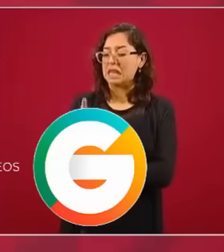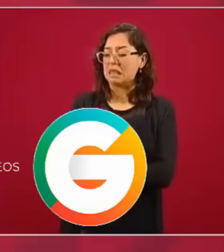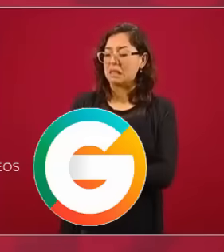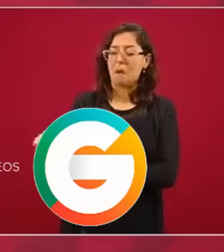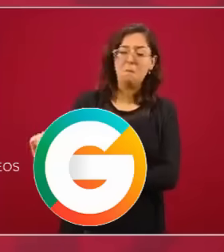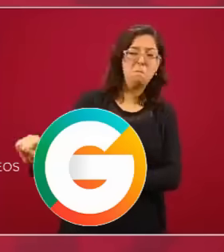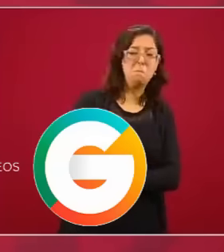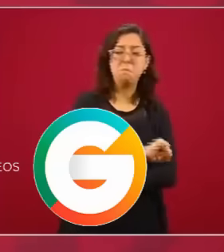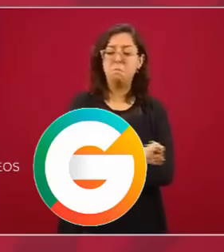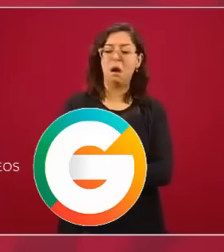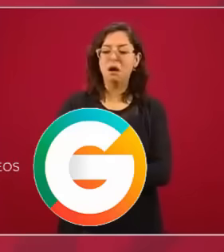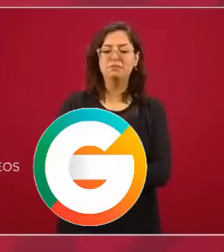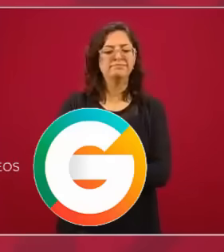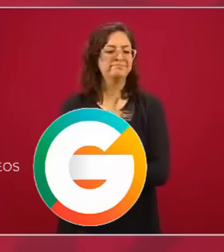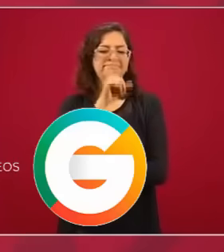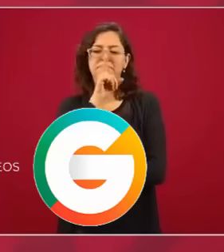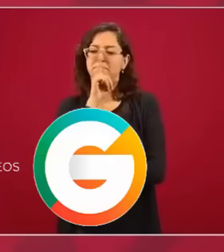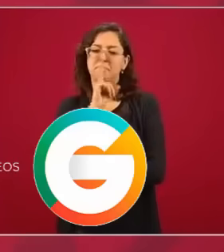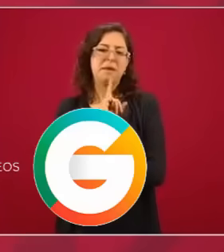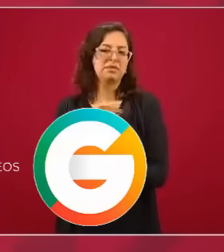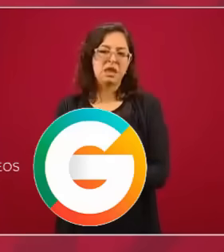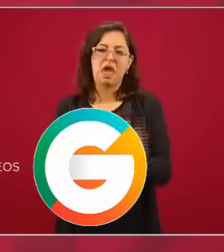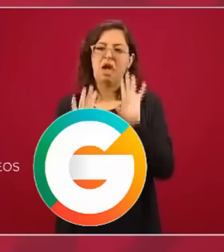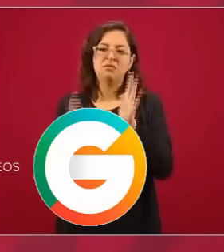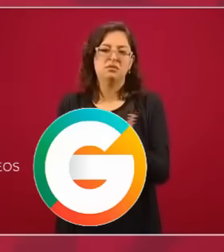letalidad. Y eso ya lo hemos hablado.